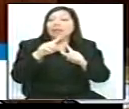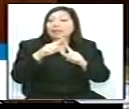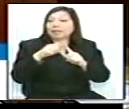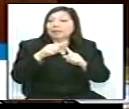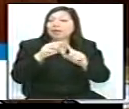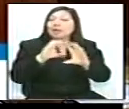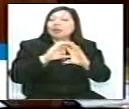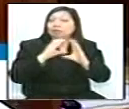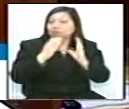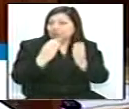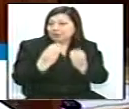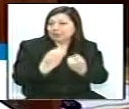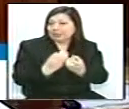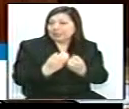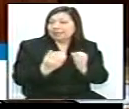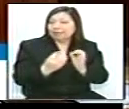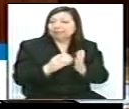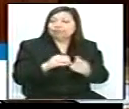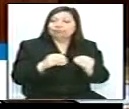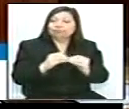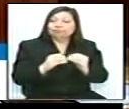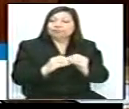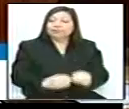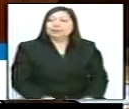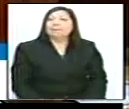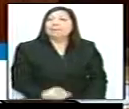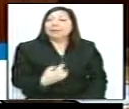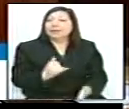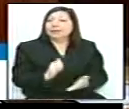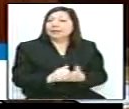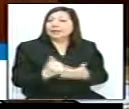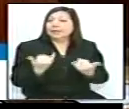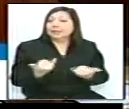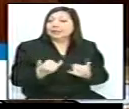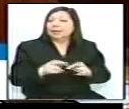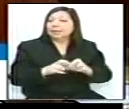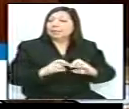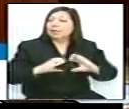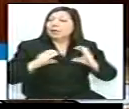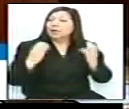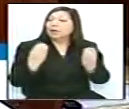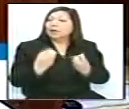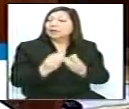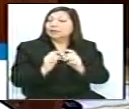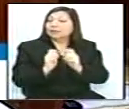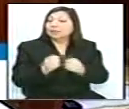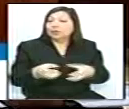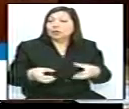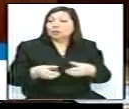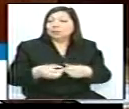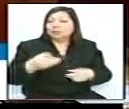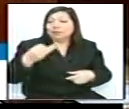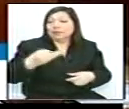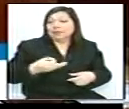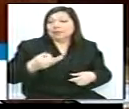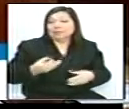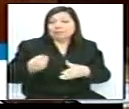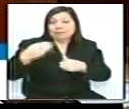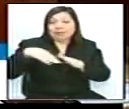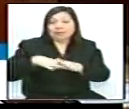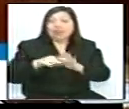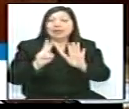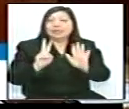el voto de los dos tercios del número legal de sus miembros. Para tal efecto, el Pleno del Congreso designa una comisión especial integrada